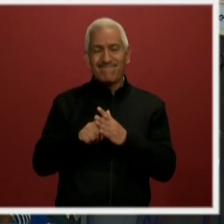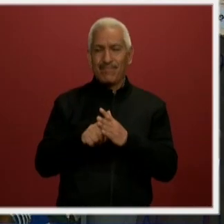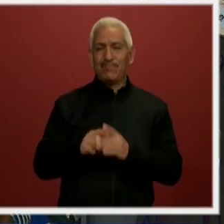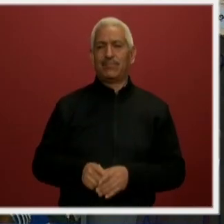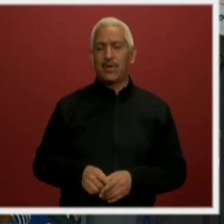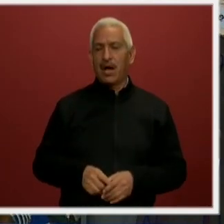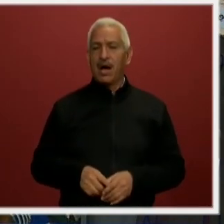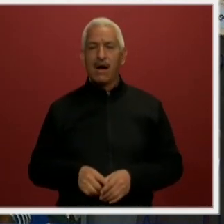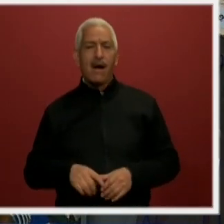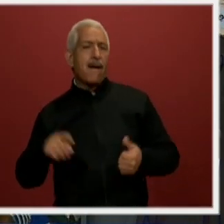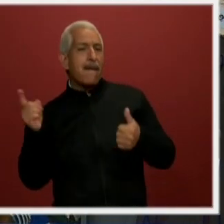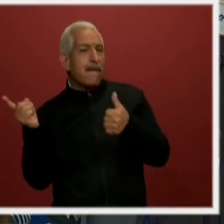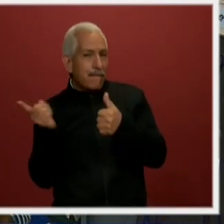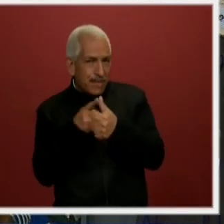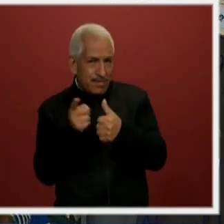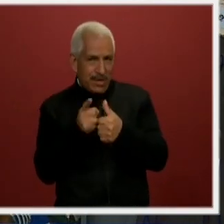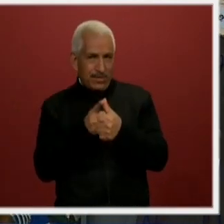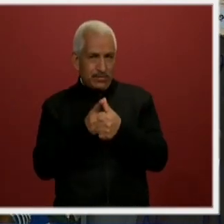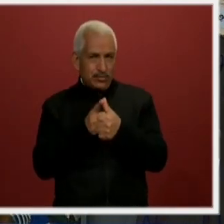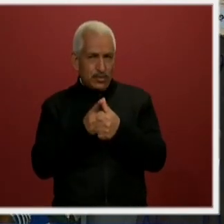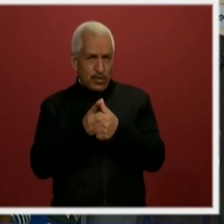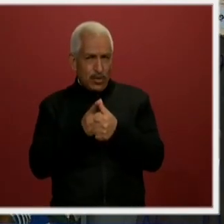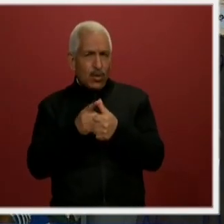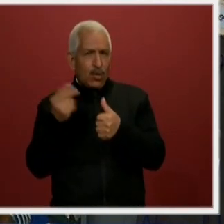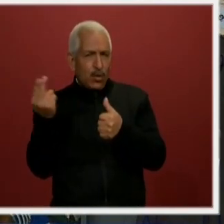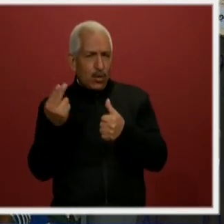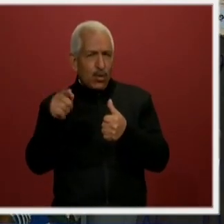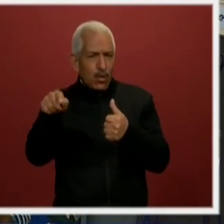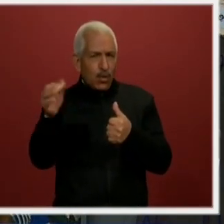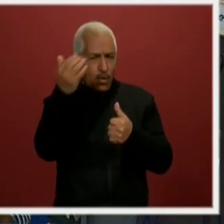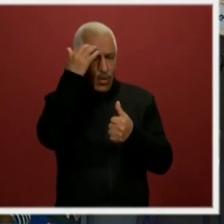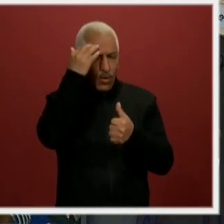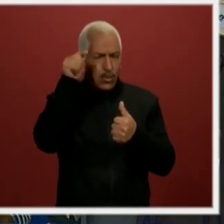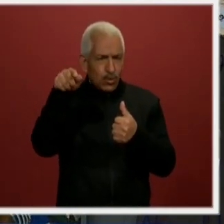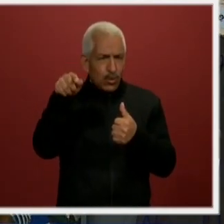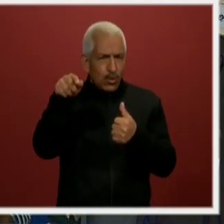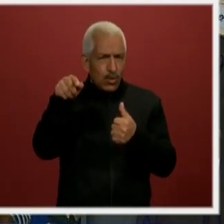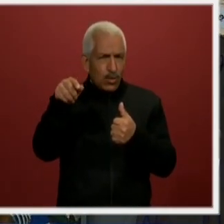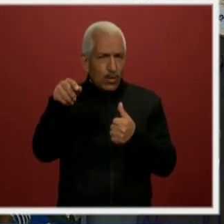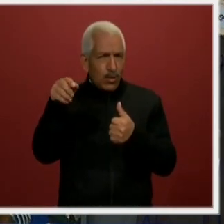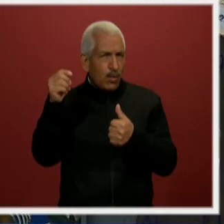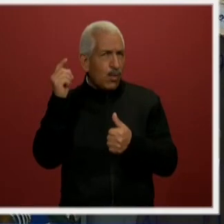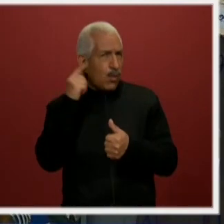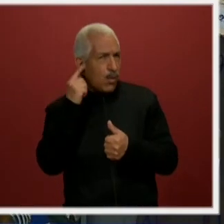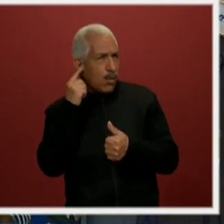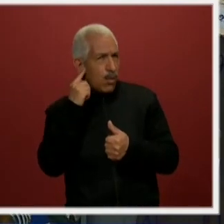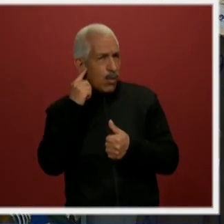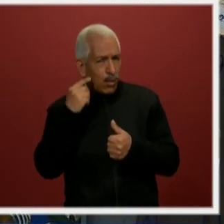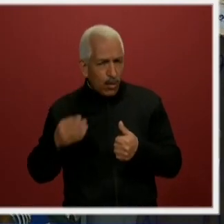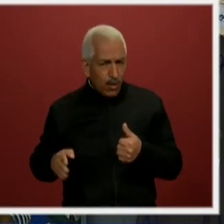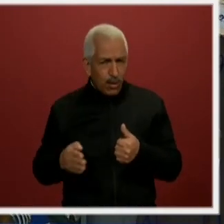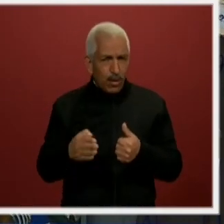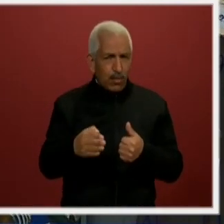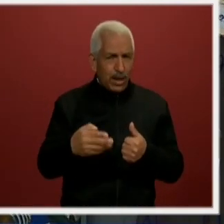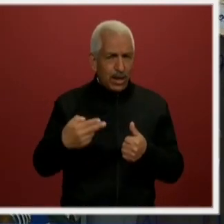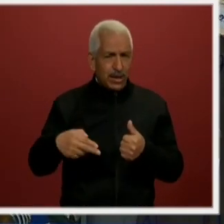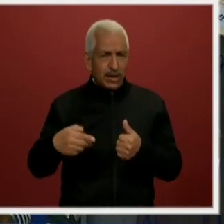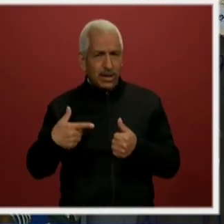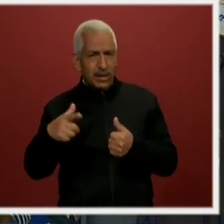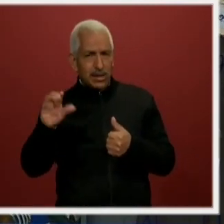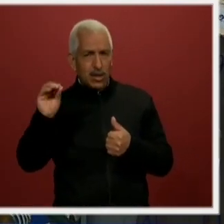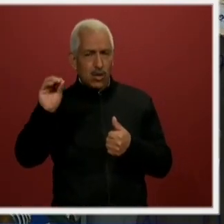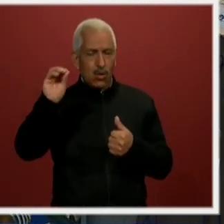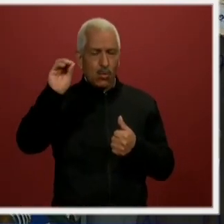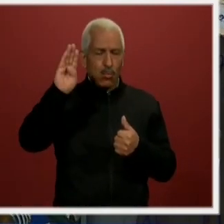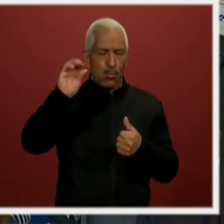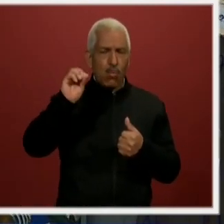primero que necesita saber es si tu alguna vez has escuchado hablar del pez globo el pez globo